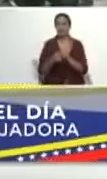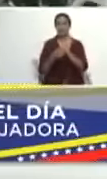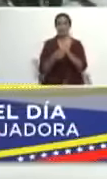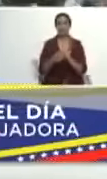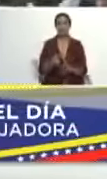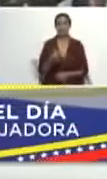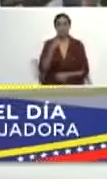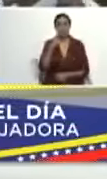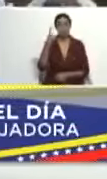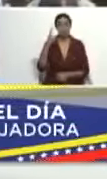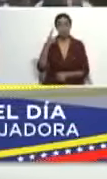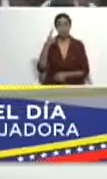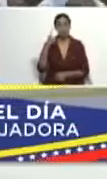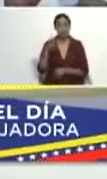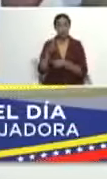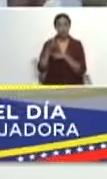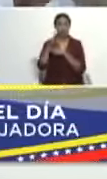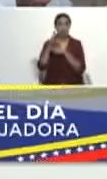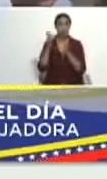Este video.